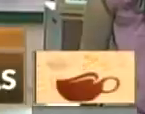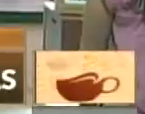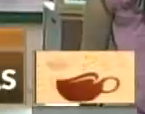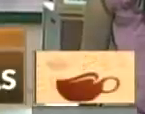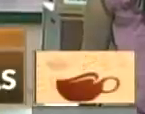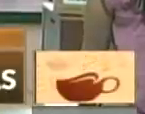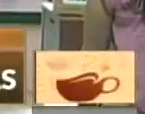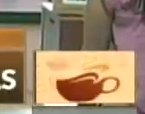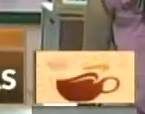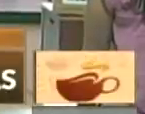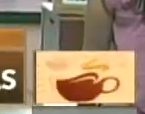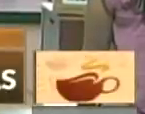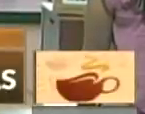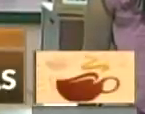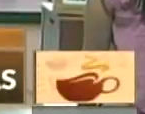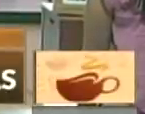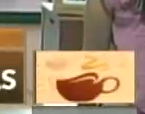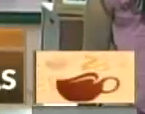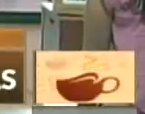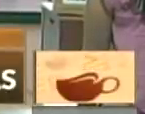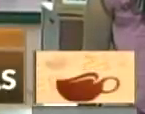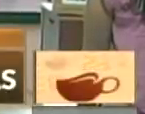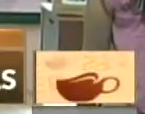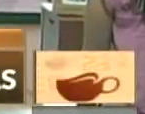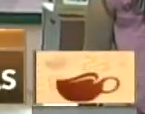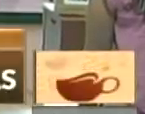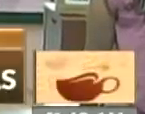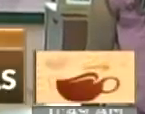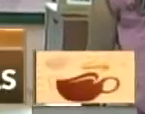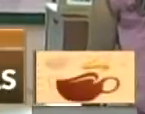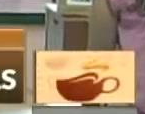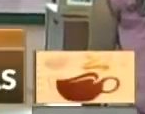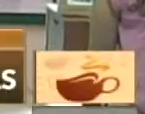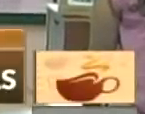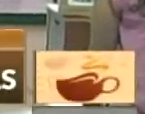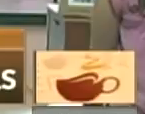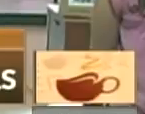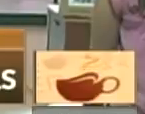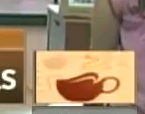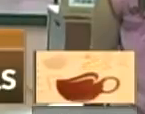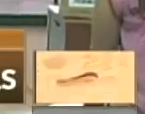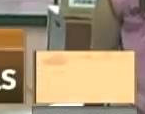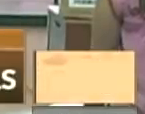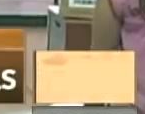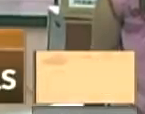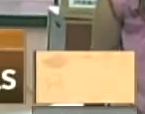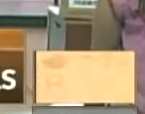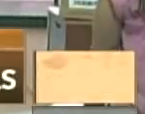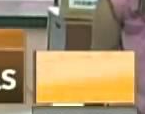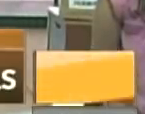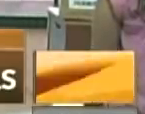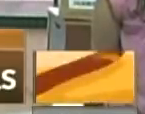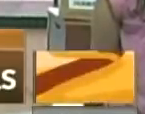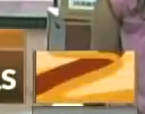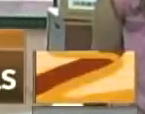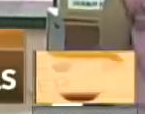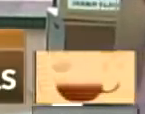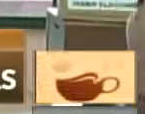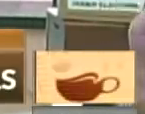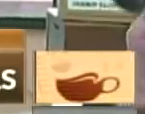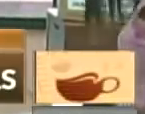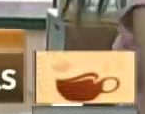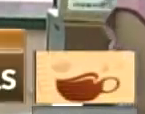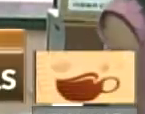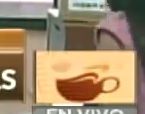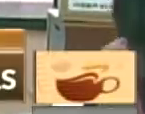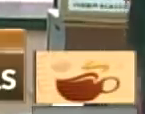los representantes de las 107 organizaciones con fines políticos que vienen a conocer esta nueva solución tecnológica que